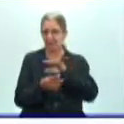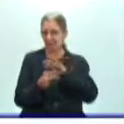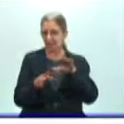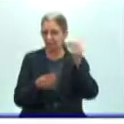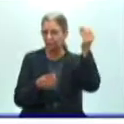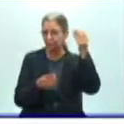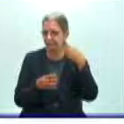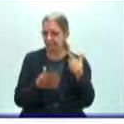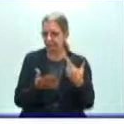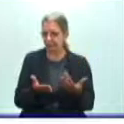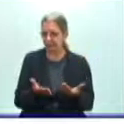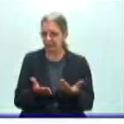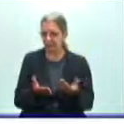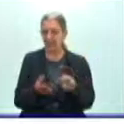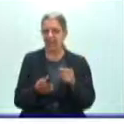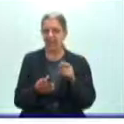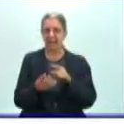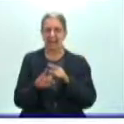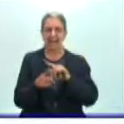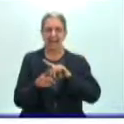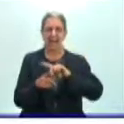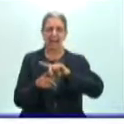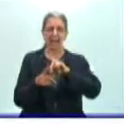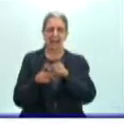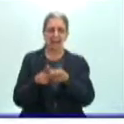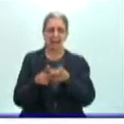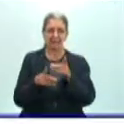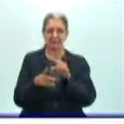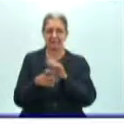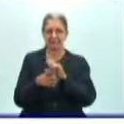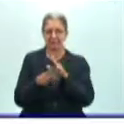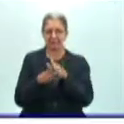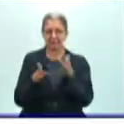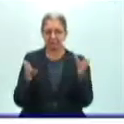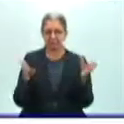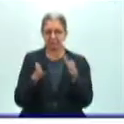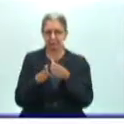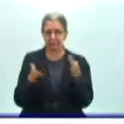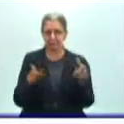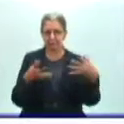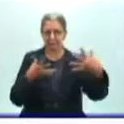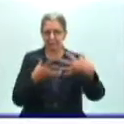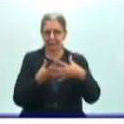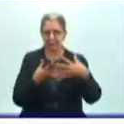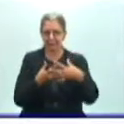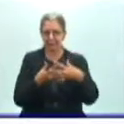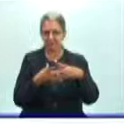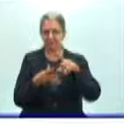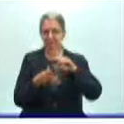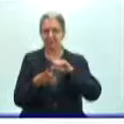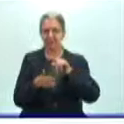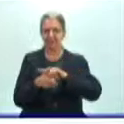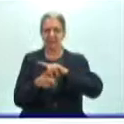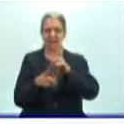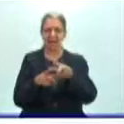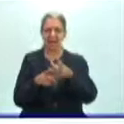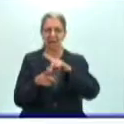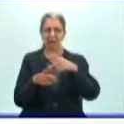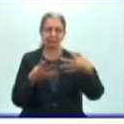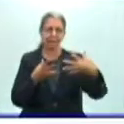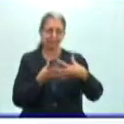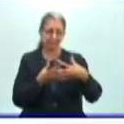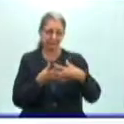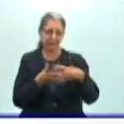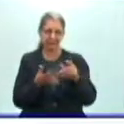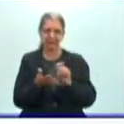para determinar la amplitud del otro, teniendo en cuenta las relaciones con sus arcos correspondientes. Te daré